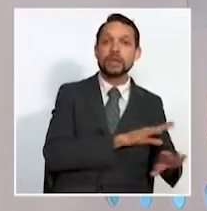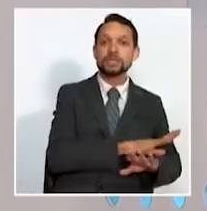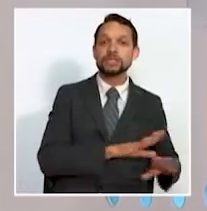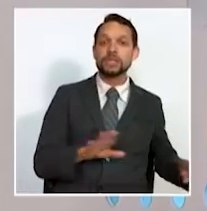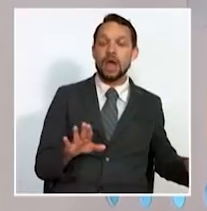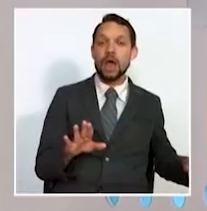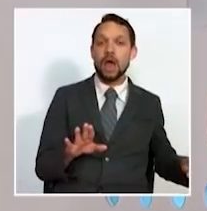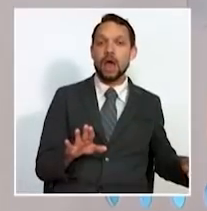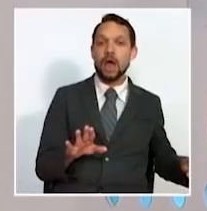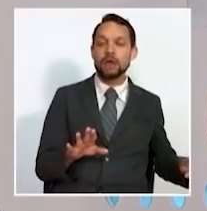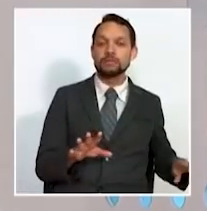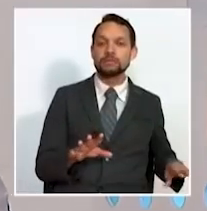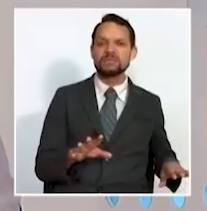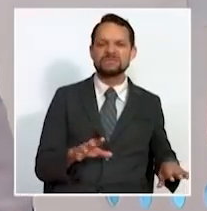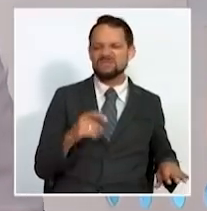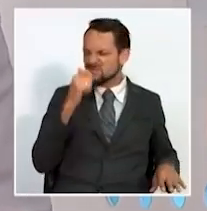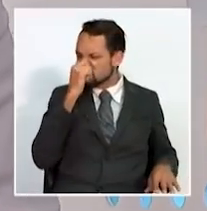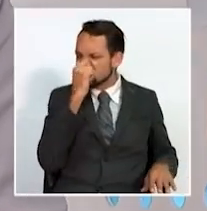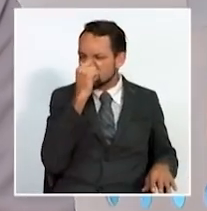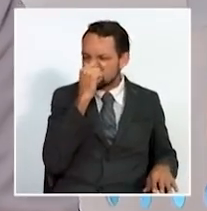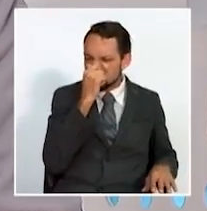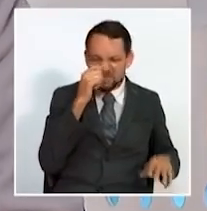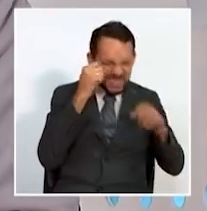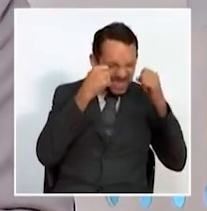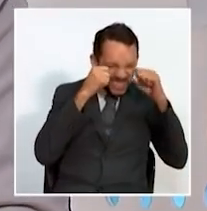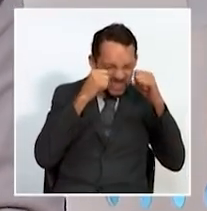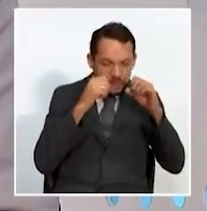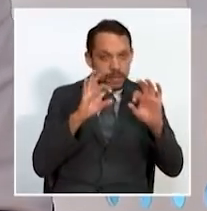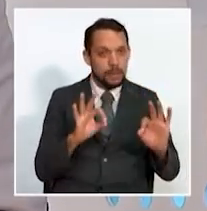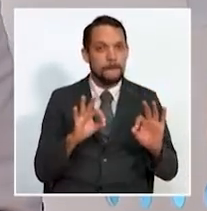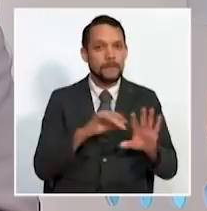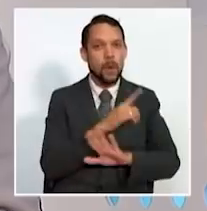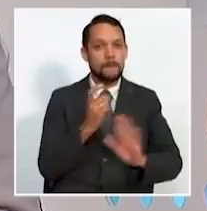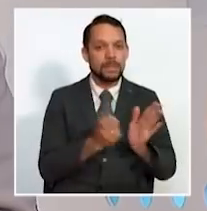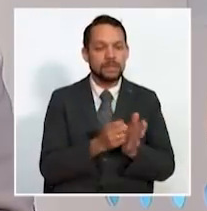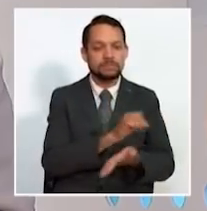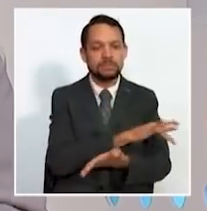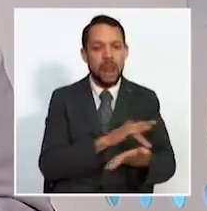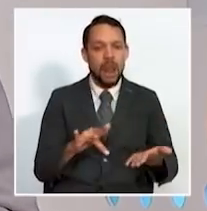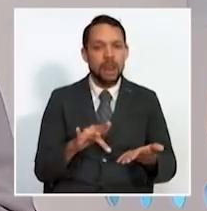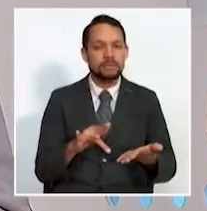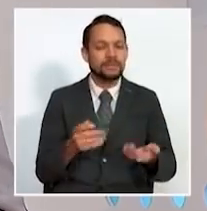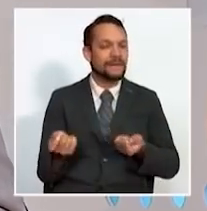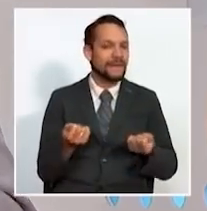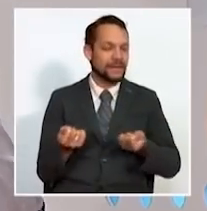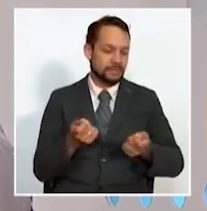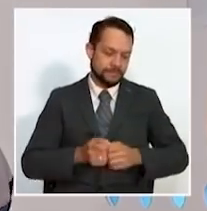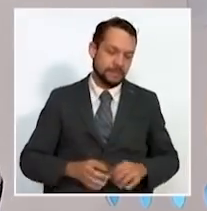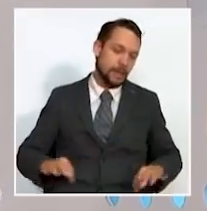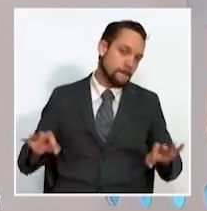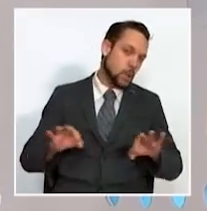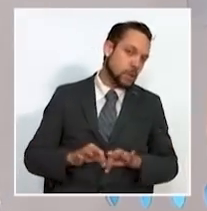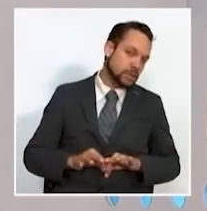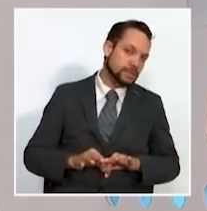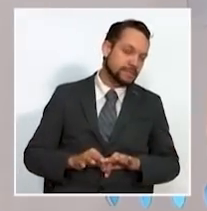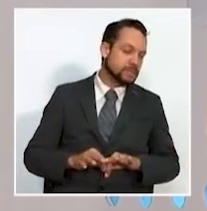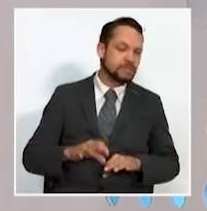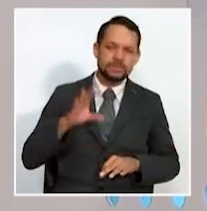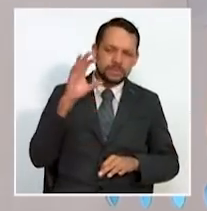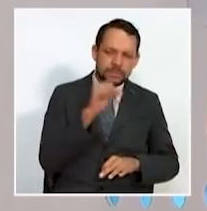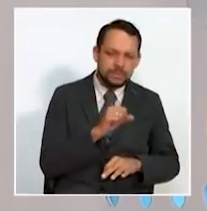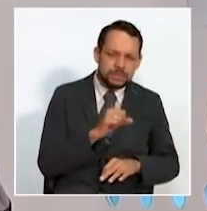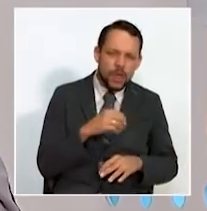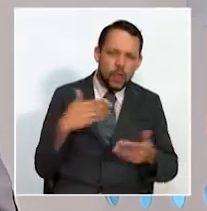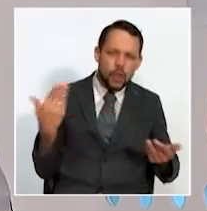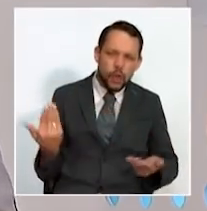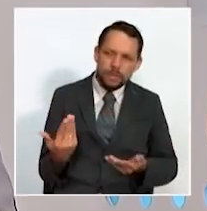respiratoria desapareció. Y el paciente me dice, venga doctor, ¿y cómo hacemos eso? Lo primero que usted tiene que hacer es identificar